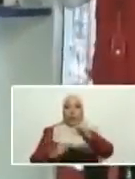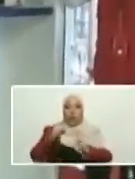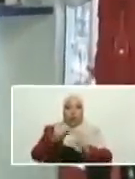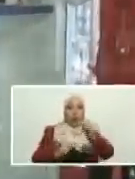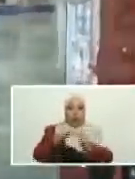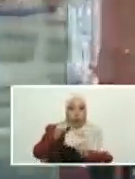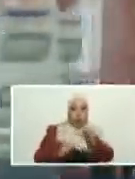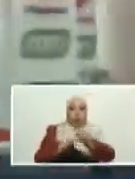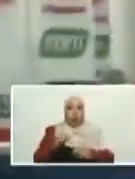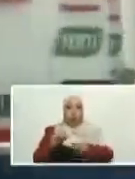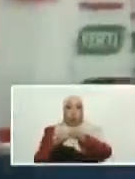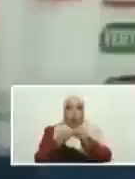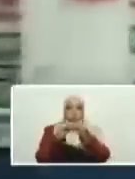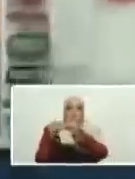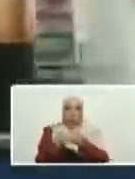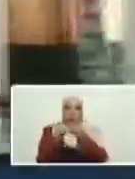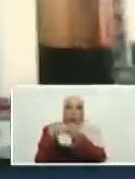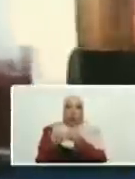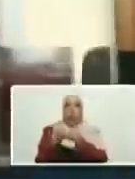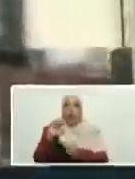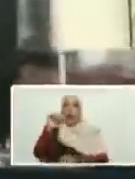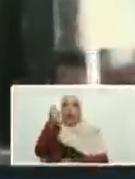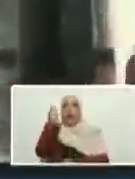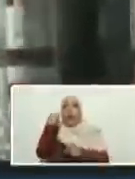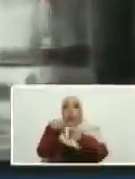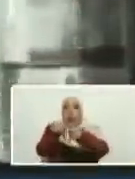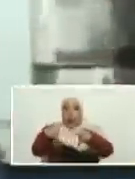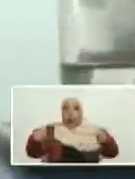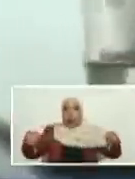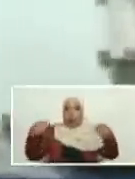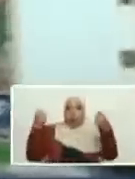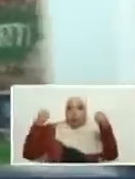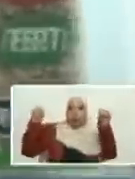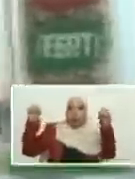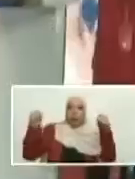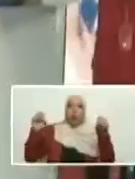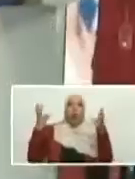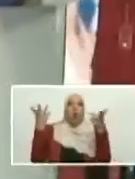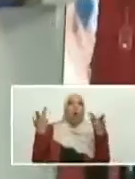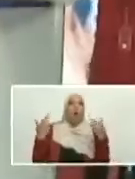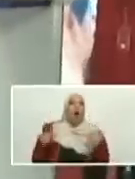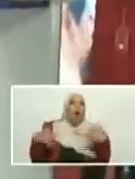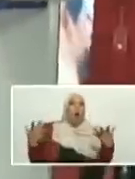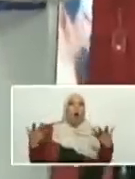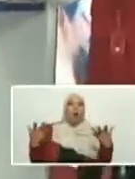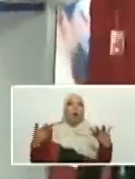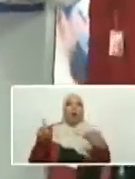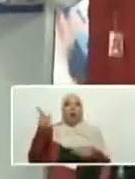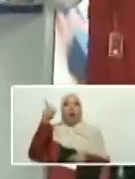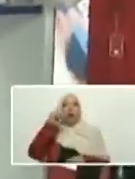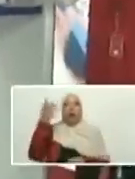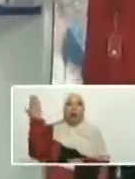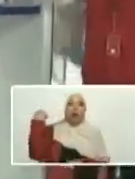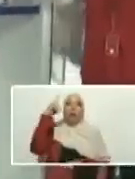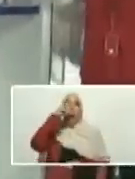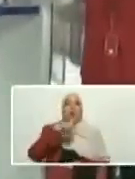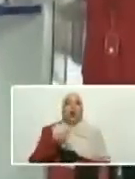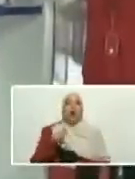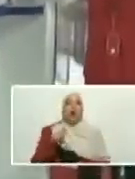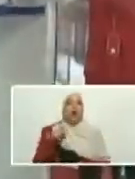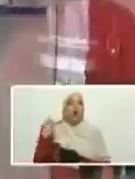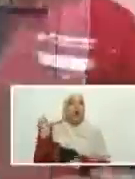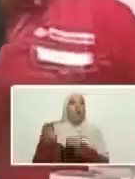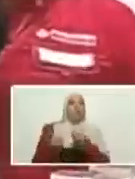autopistas? Sí. Hicimos 10 kilómetros en Guárico. ¿10 kilómetros? Sí. ¿Cuándo lo hicieron? Ya el año pasado. ¿Y cómo se ha